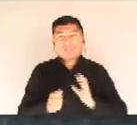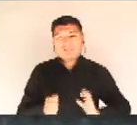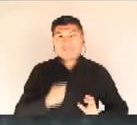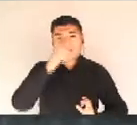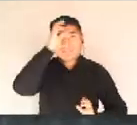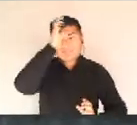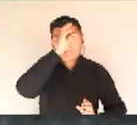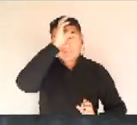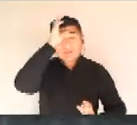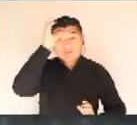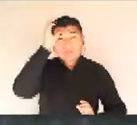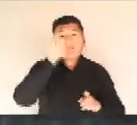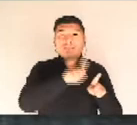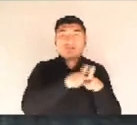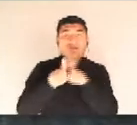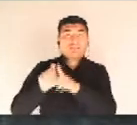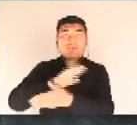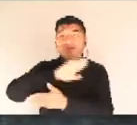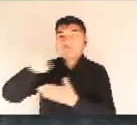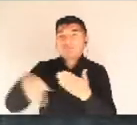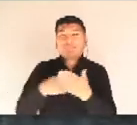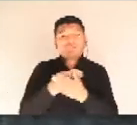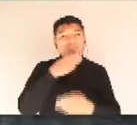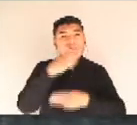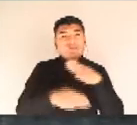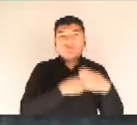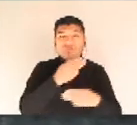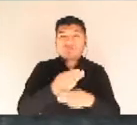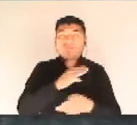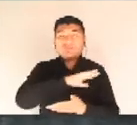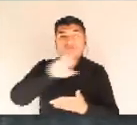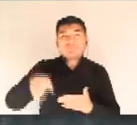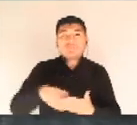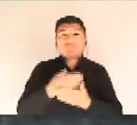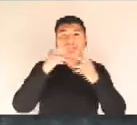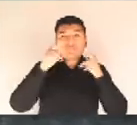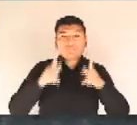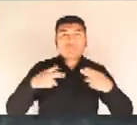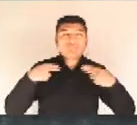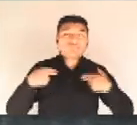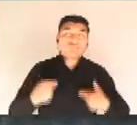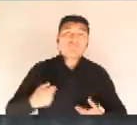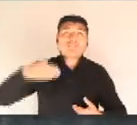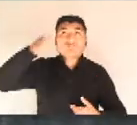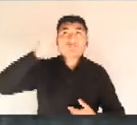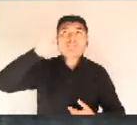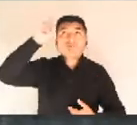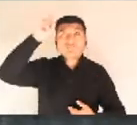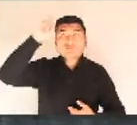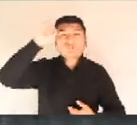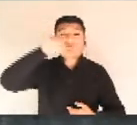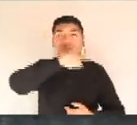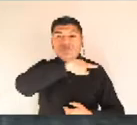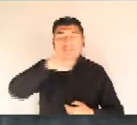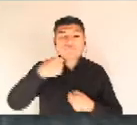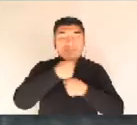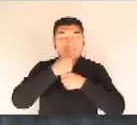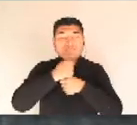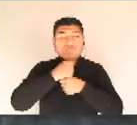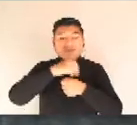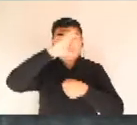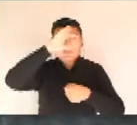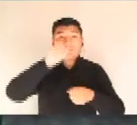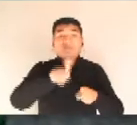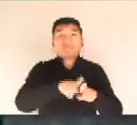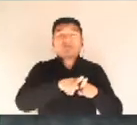católicos sino con todo el mundo con todos los seres humanos dios nos ha hecho hermanos entre todos